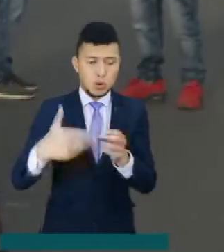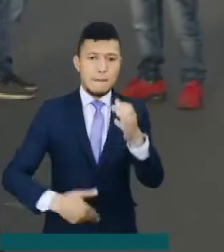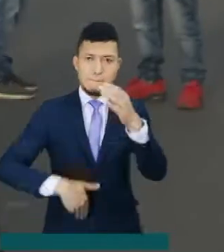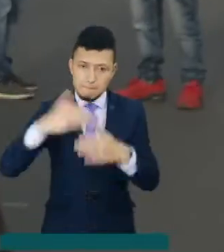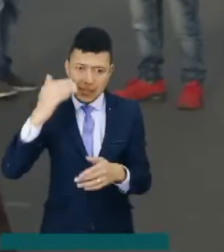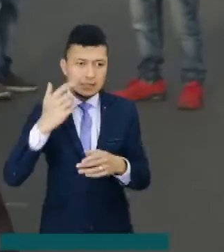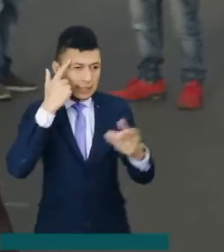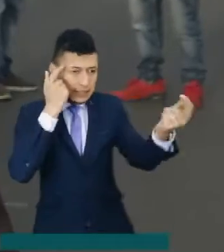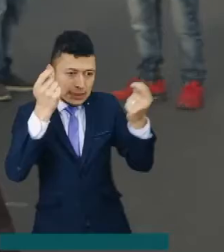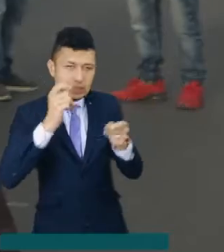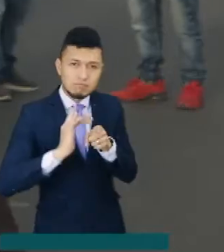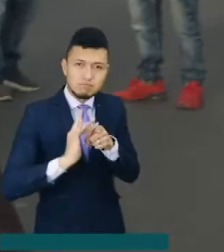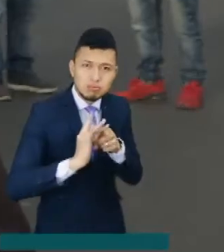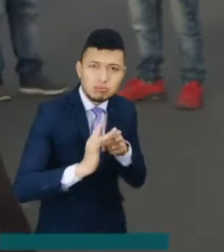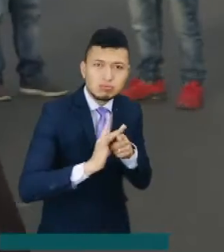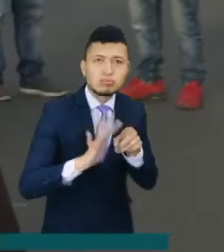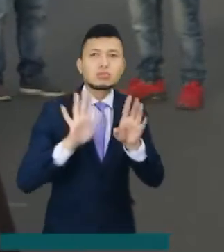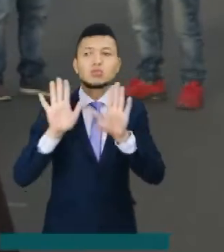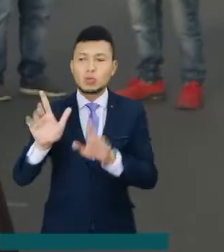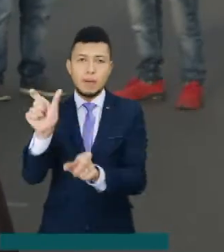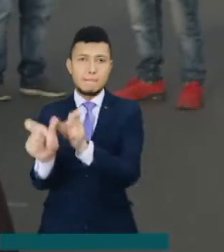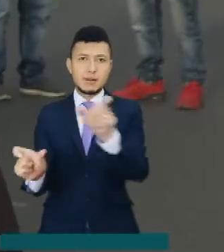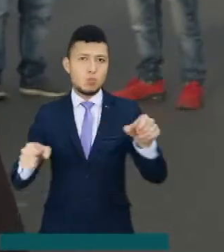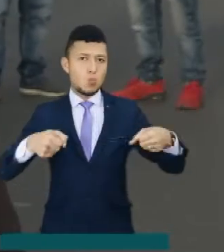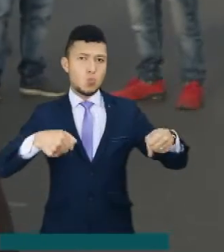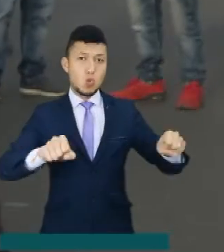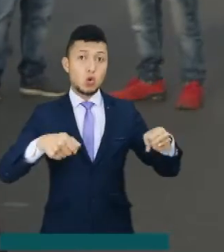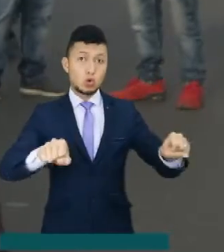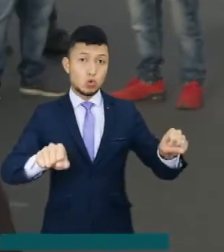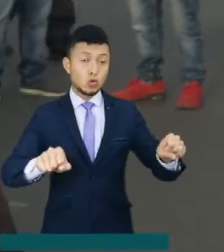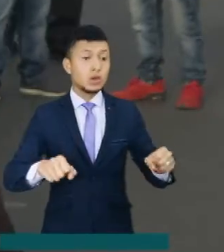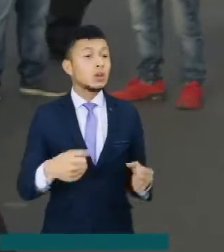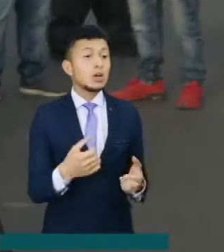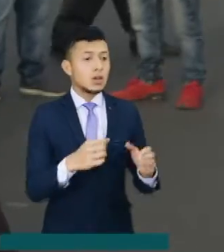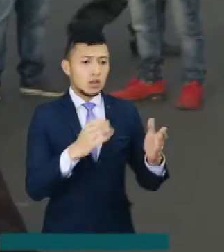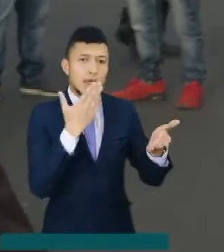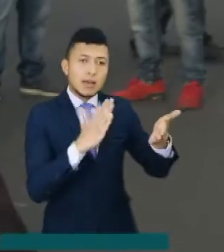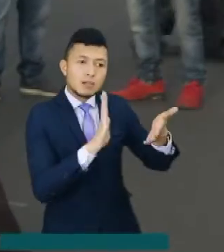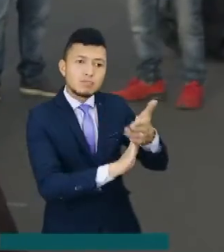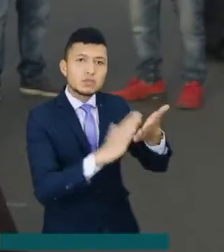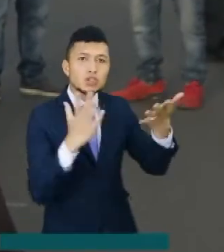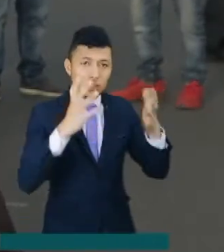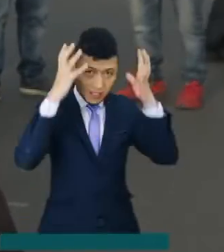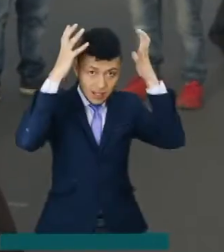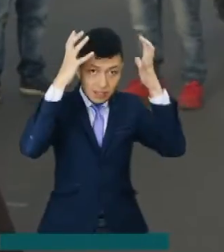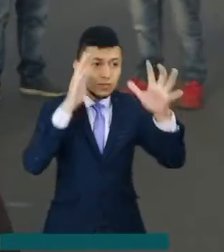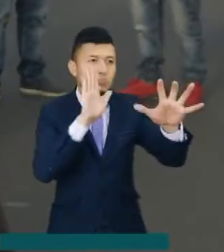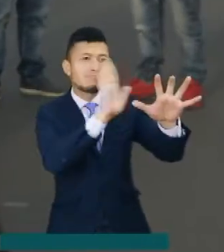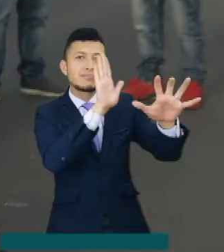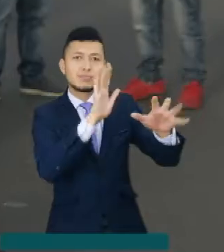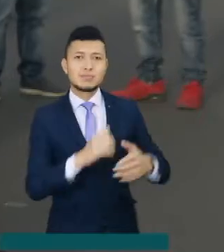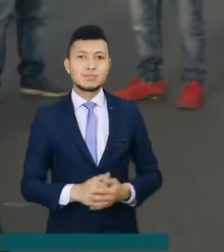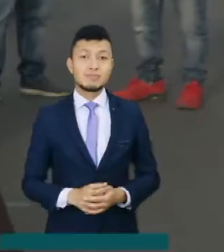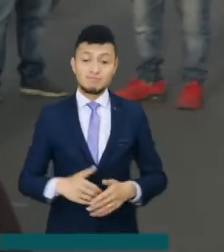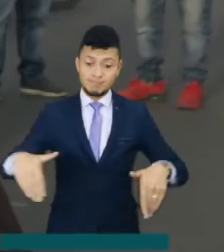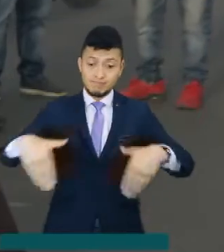próximamente implementará esta estrategia para los motociclistas. Las calcomanías se ubicarán en sus cascos.